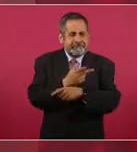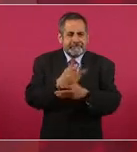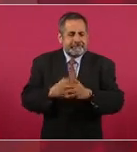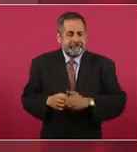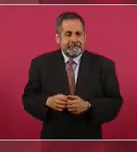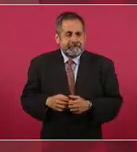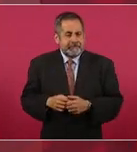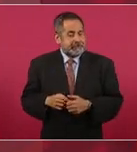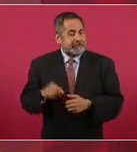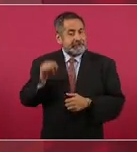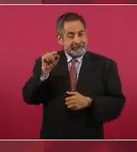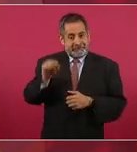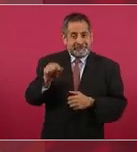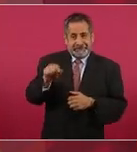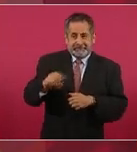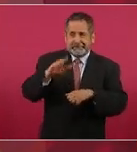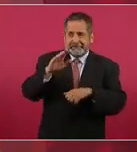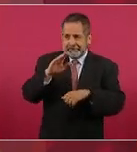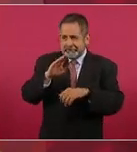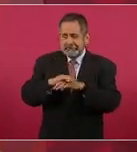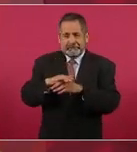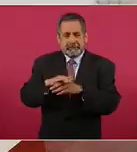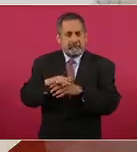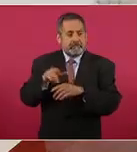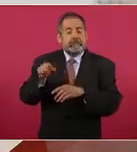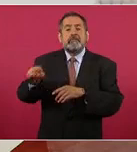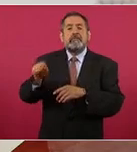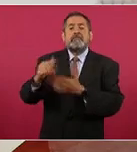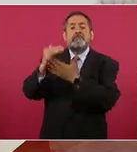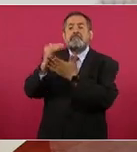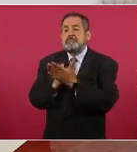es donde existen menos vestigios